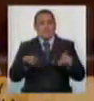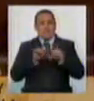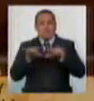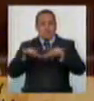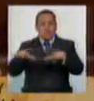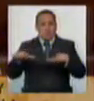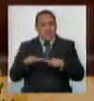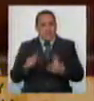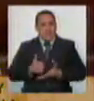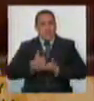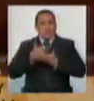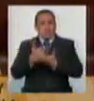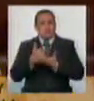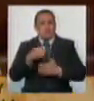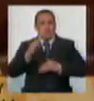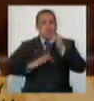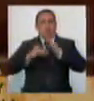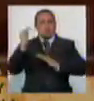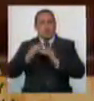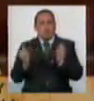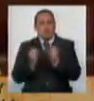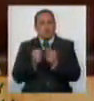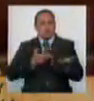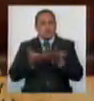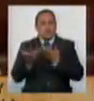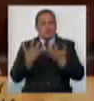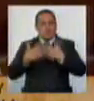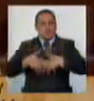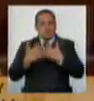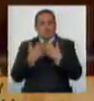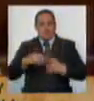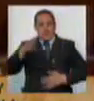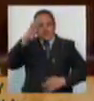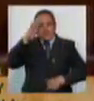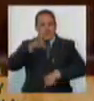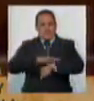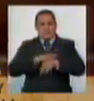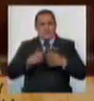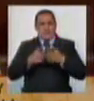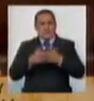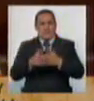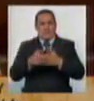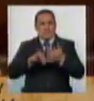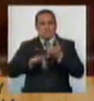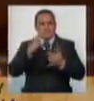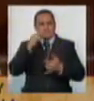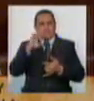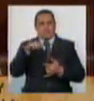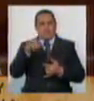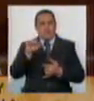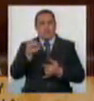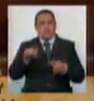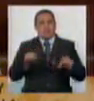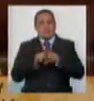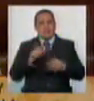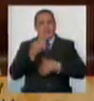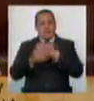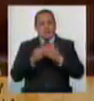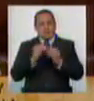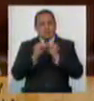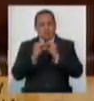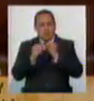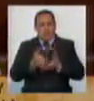embarcaciones recuperadas y construidas por los servicios industriales de la Marina, el CIMA, que realizan